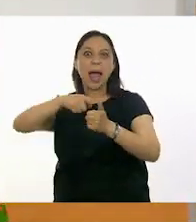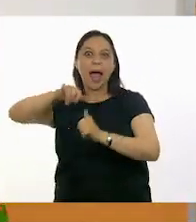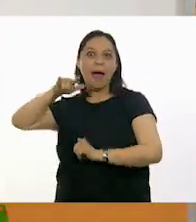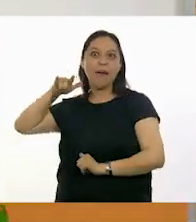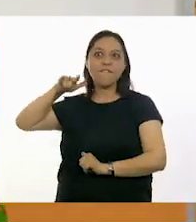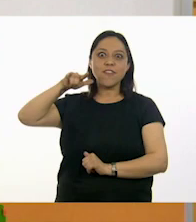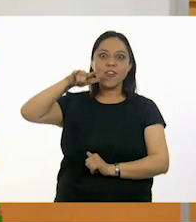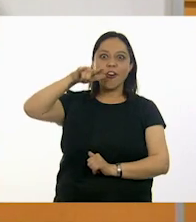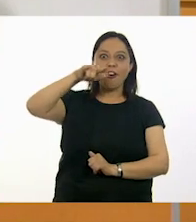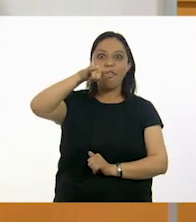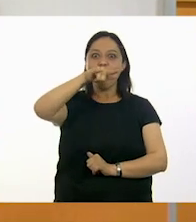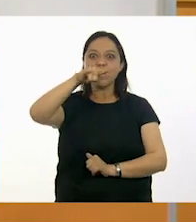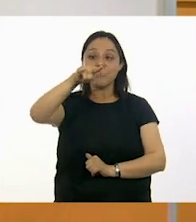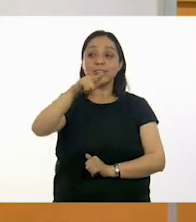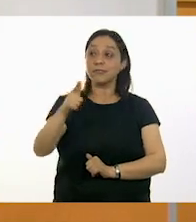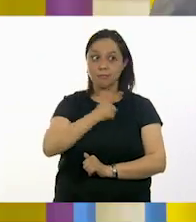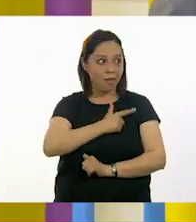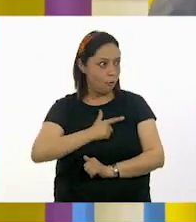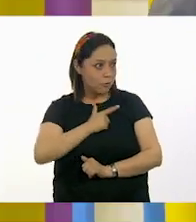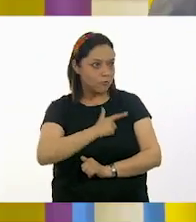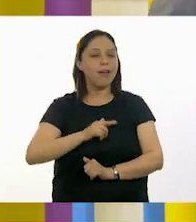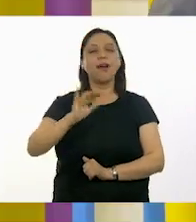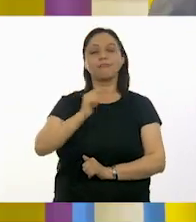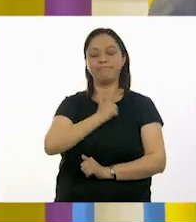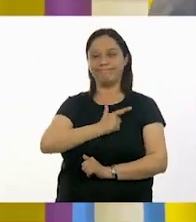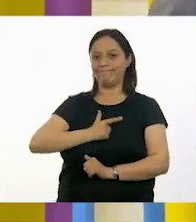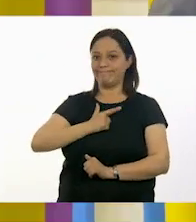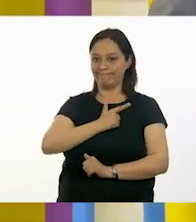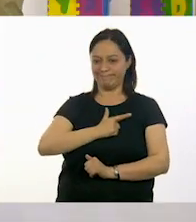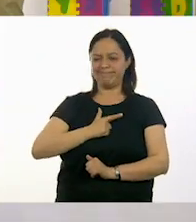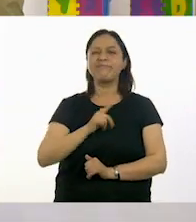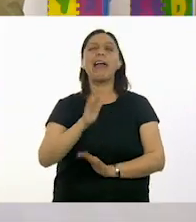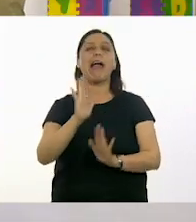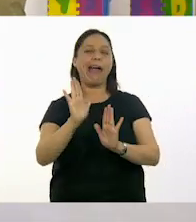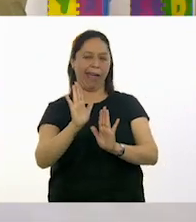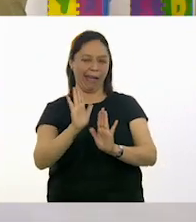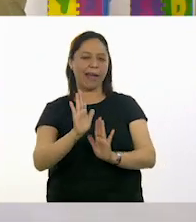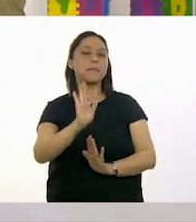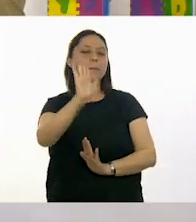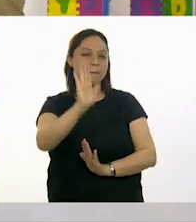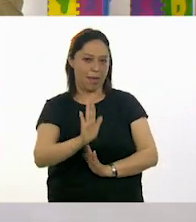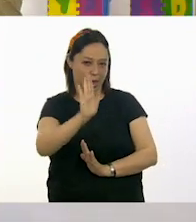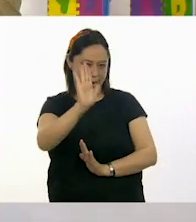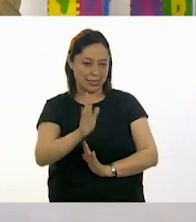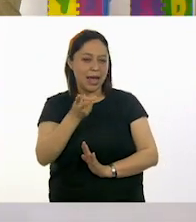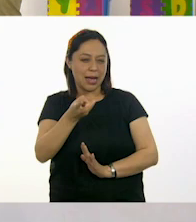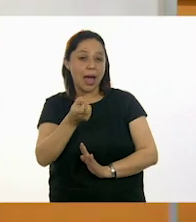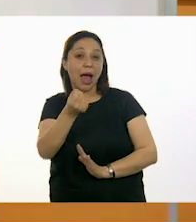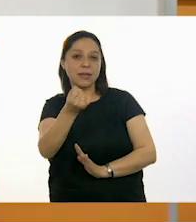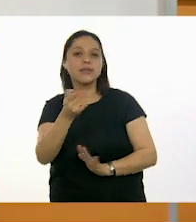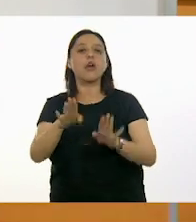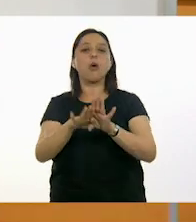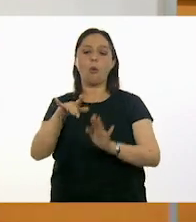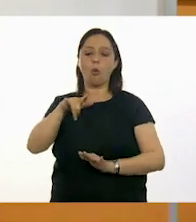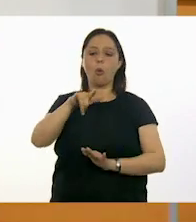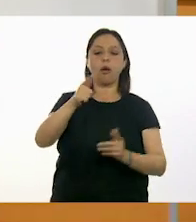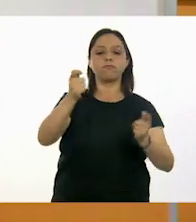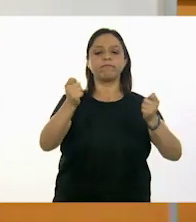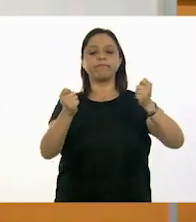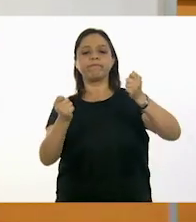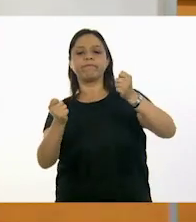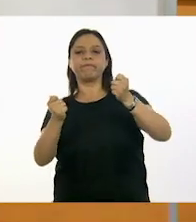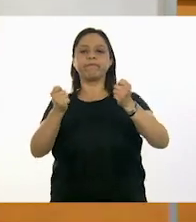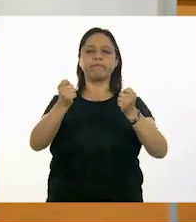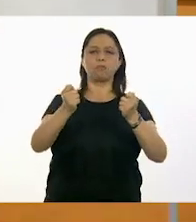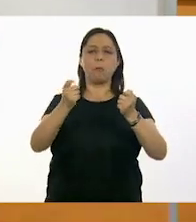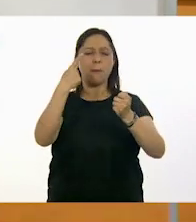aviones? ¿Te gusta mucho jugar con aviones? Muchísimo, maestro. Algo parecido vamos a estar realizando. Vamos a ver lo del control de vuelo. Pero quiero explicarte por qué vamos